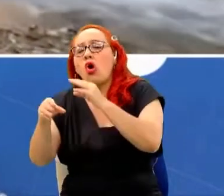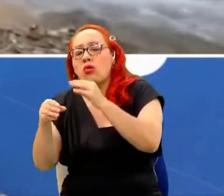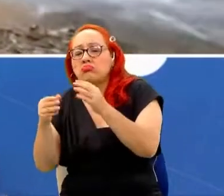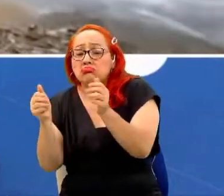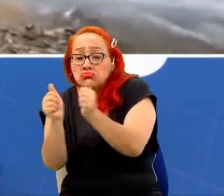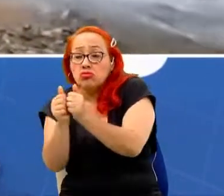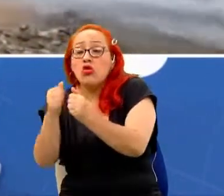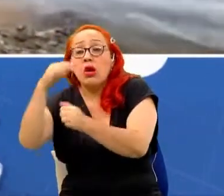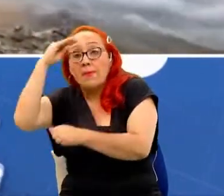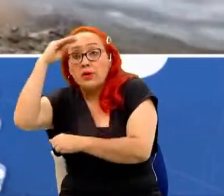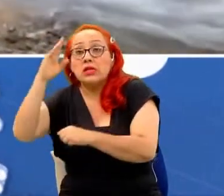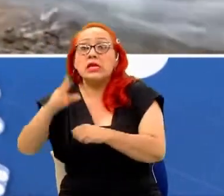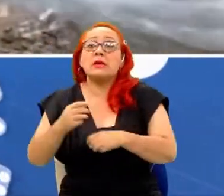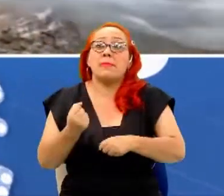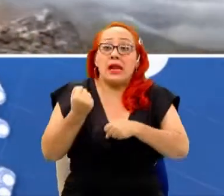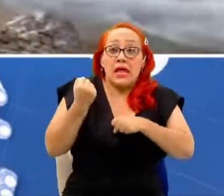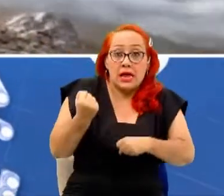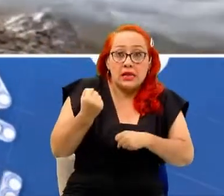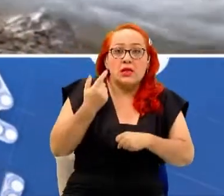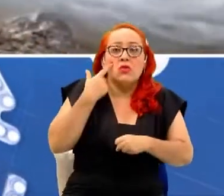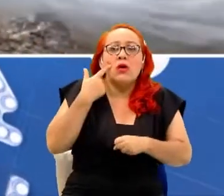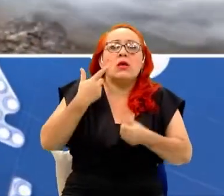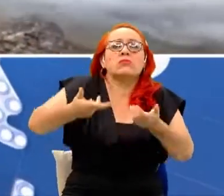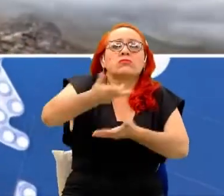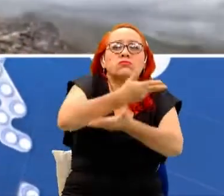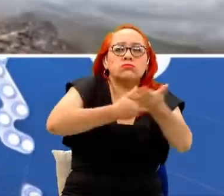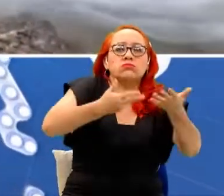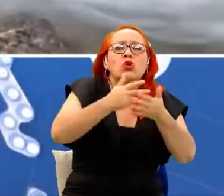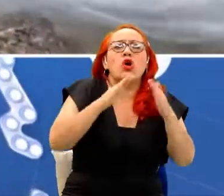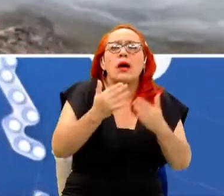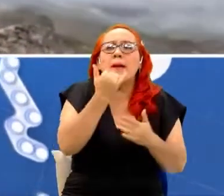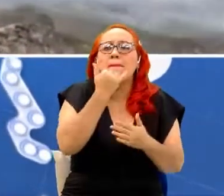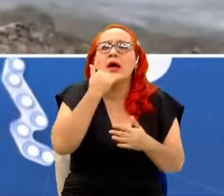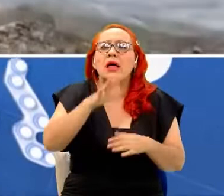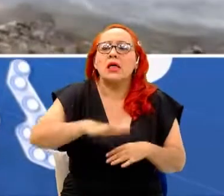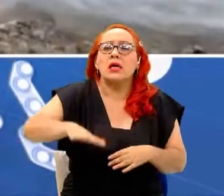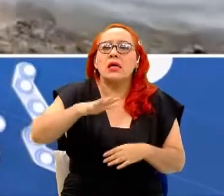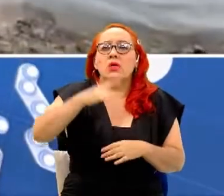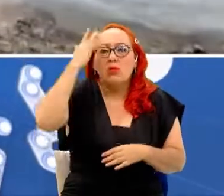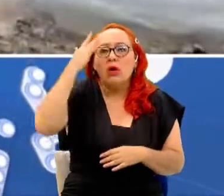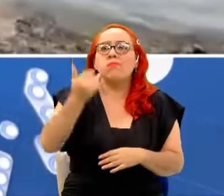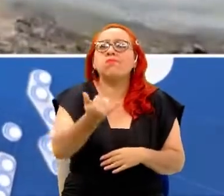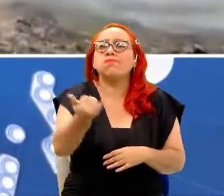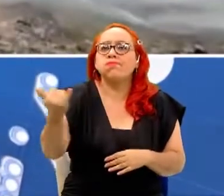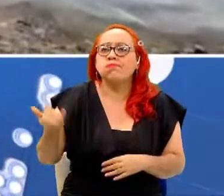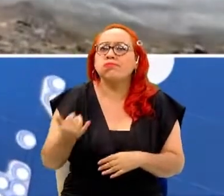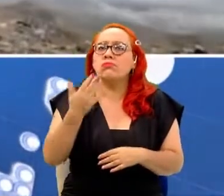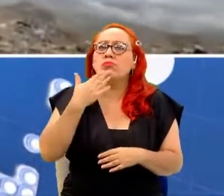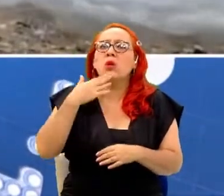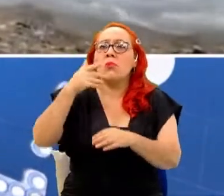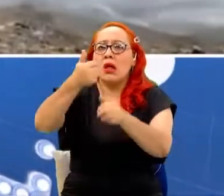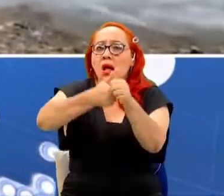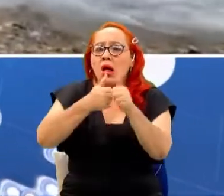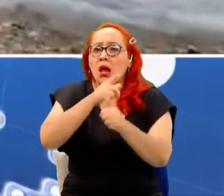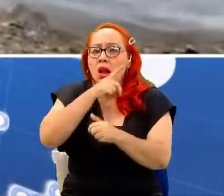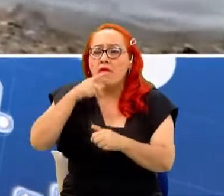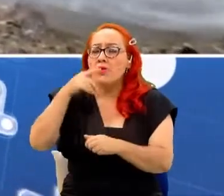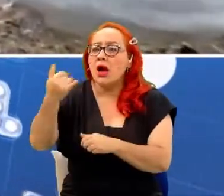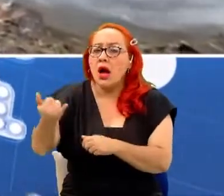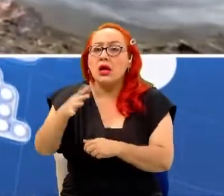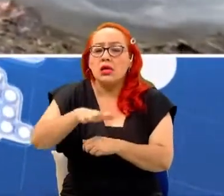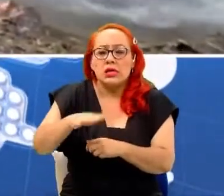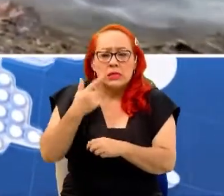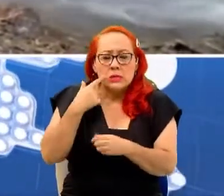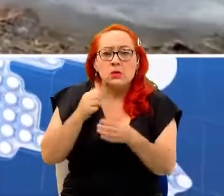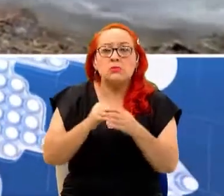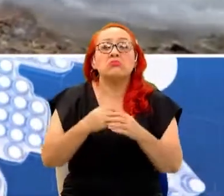para articular precisamente esas situaciones que se están presentando en cada una de las fincas del área rural así que la